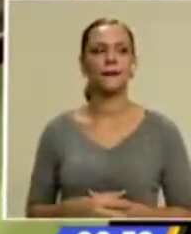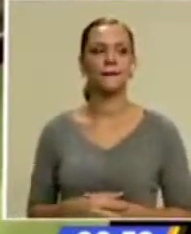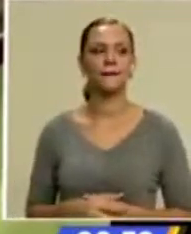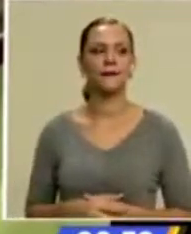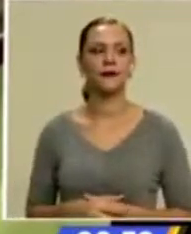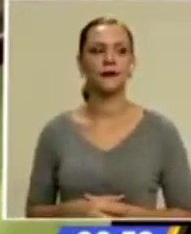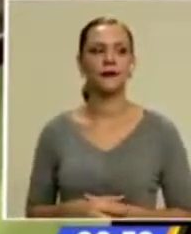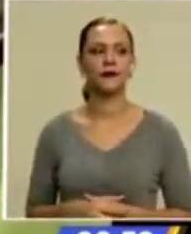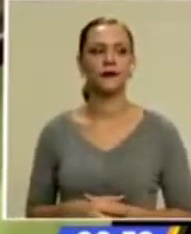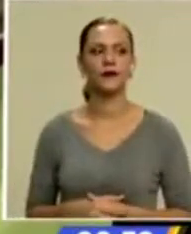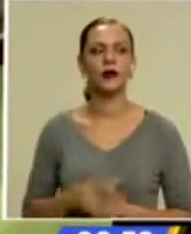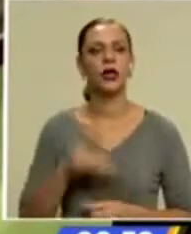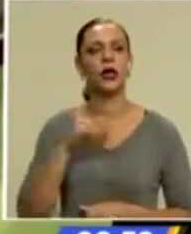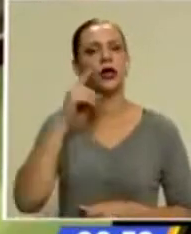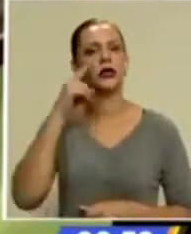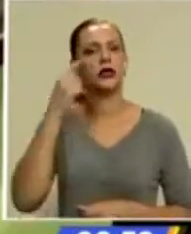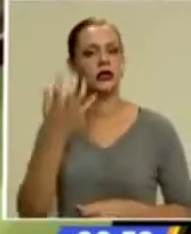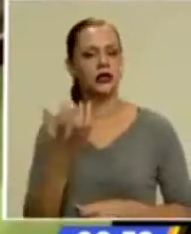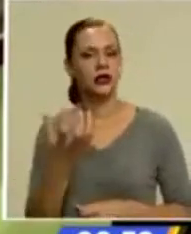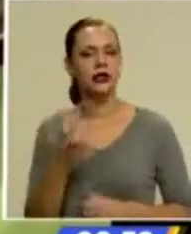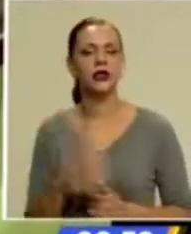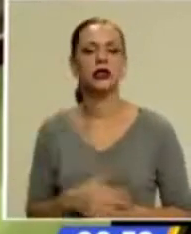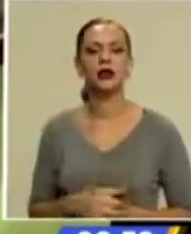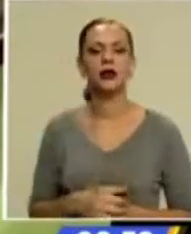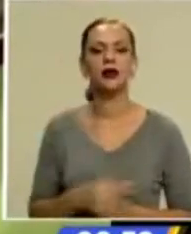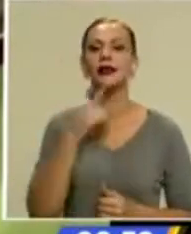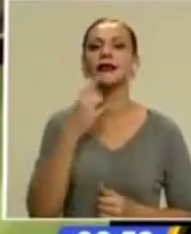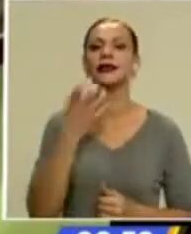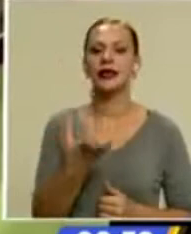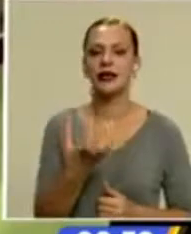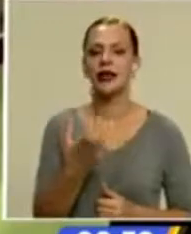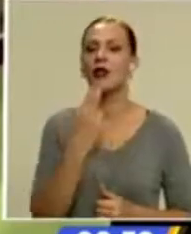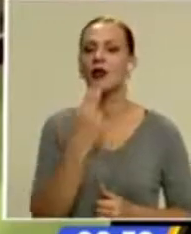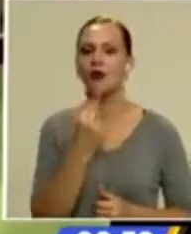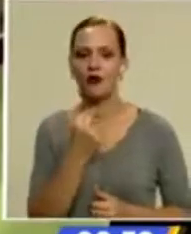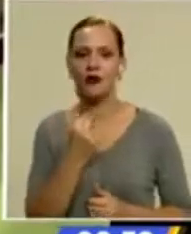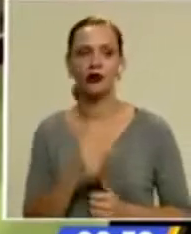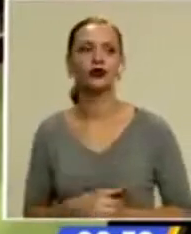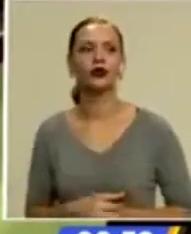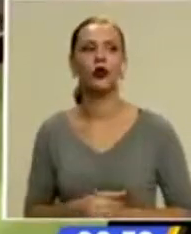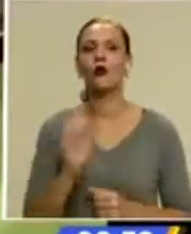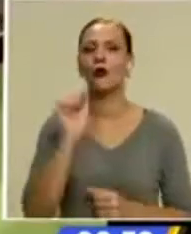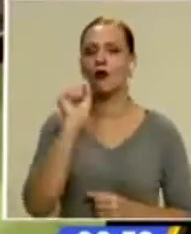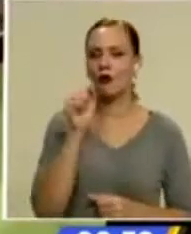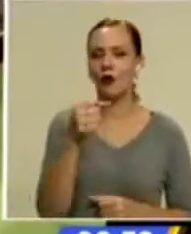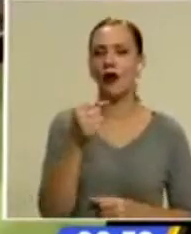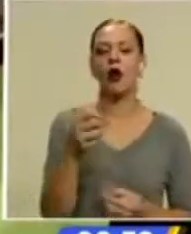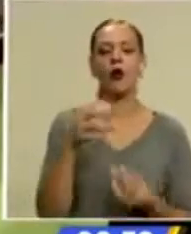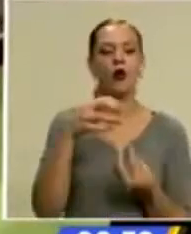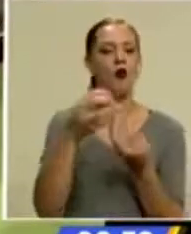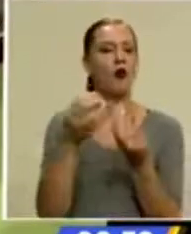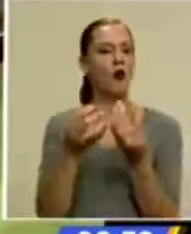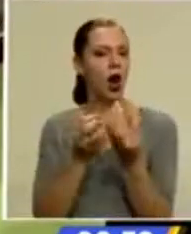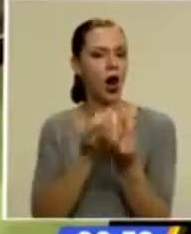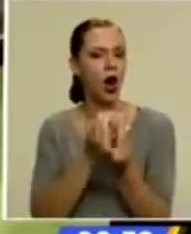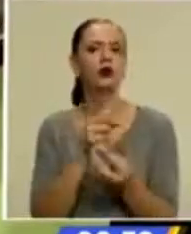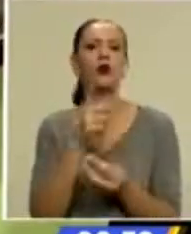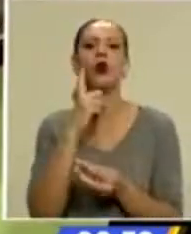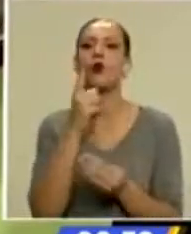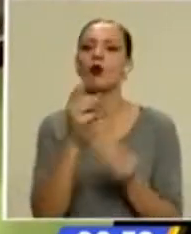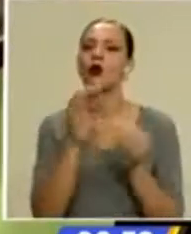Mostaza. Chile. Chile dulce. Dulce, puede haber también uvas, ¿verdad? Porque las frutas son